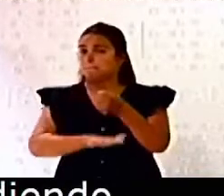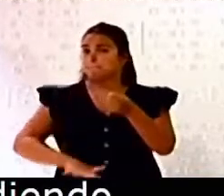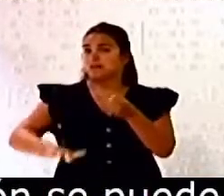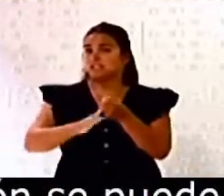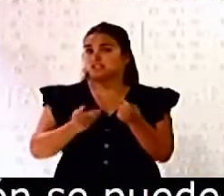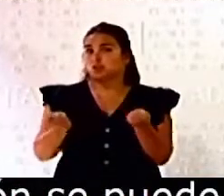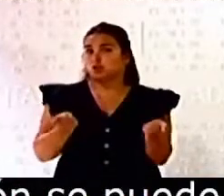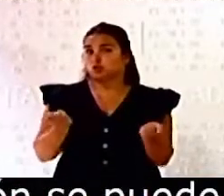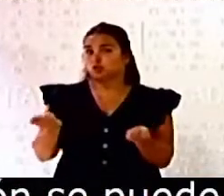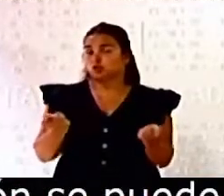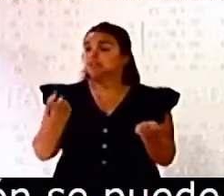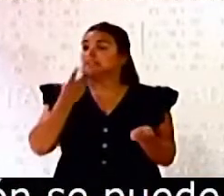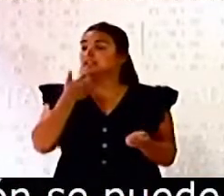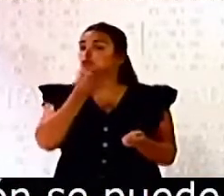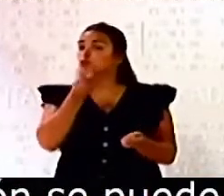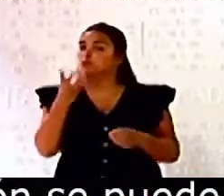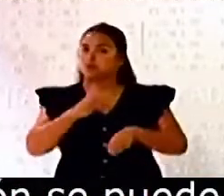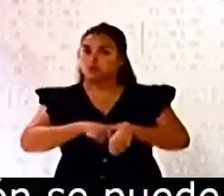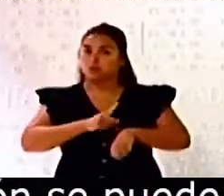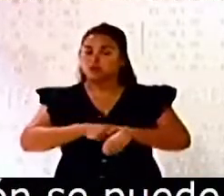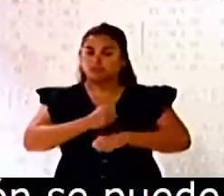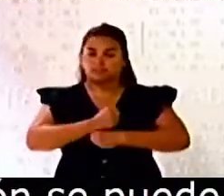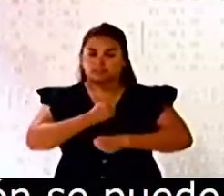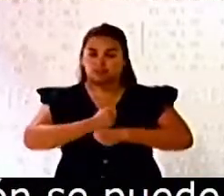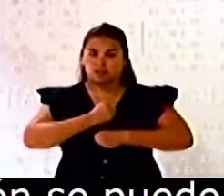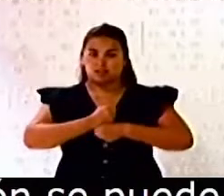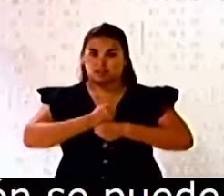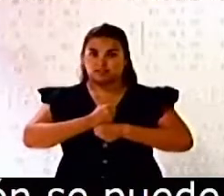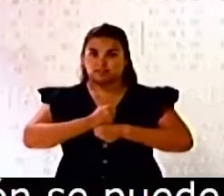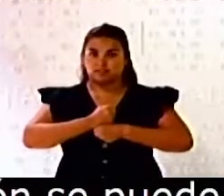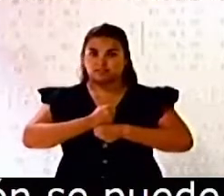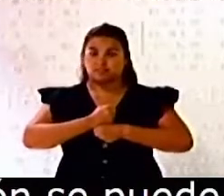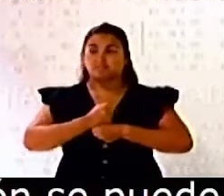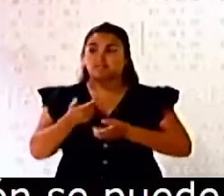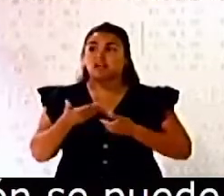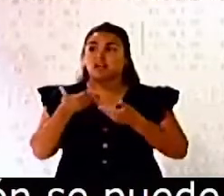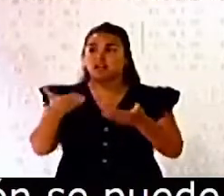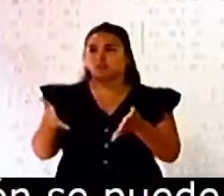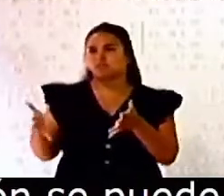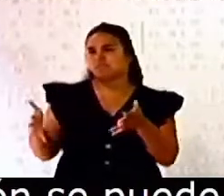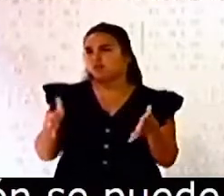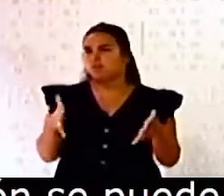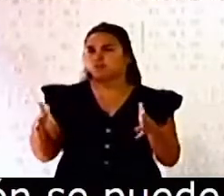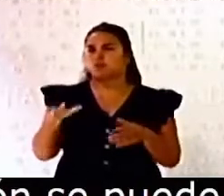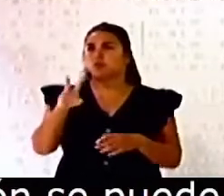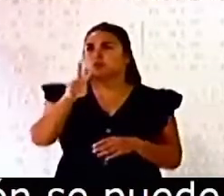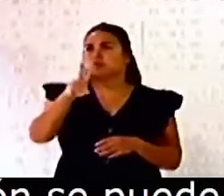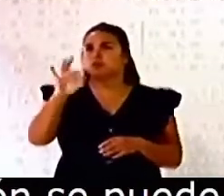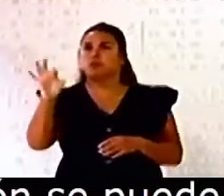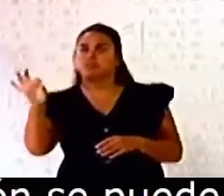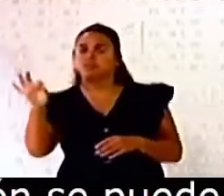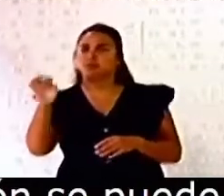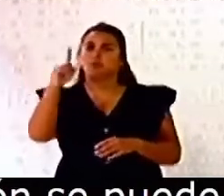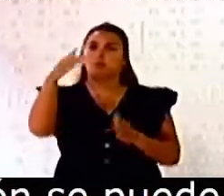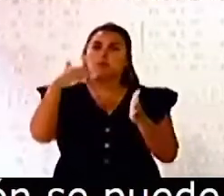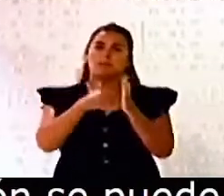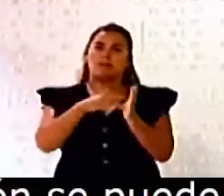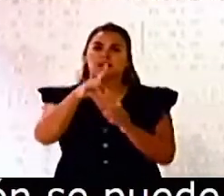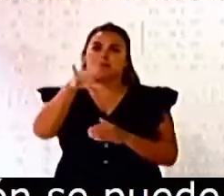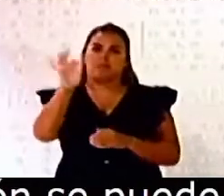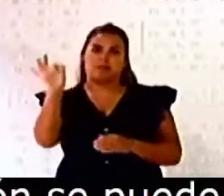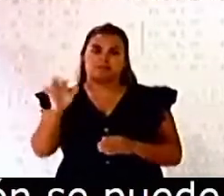reguladoras. Según el número de horas trabajadas, la ayuda oscilará entre los 200 y los 1.100